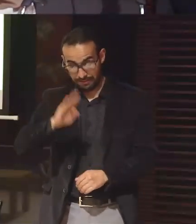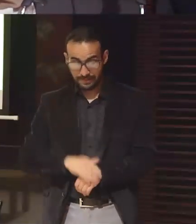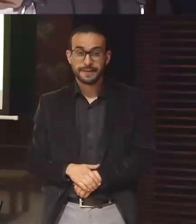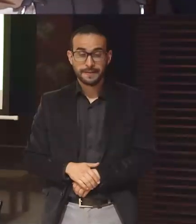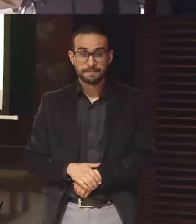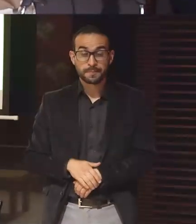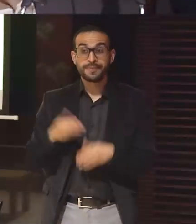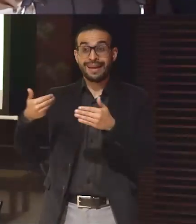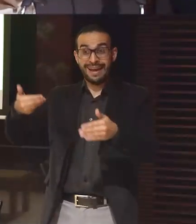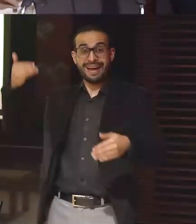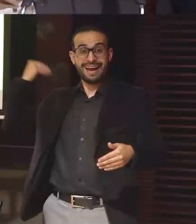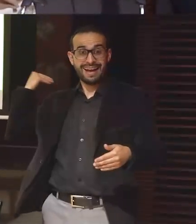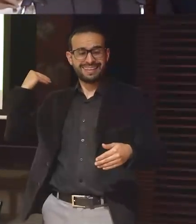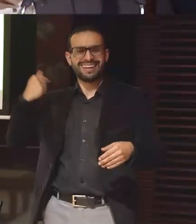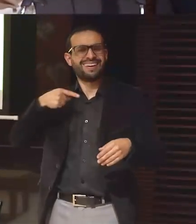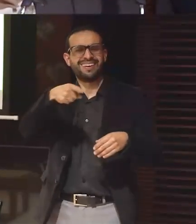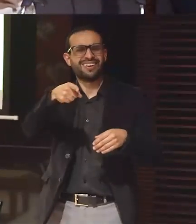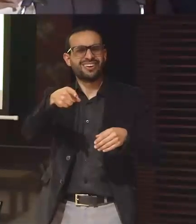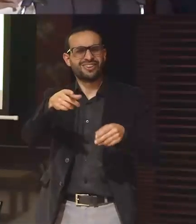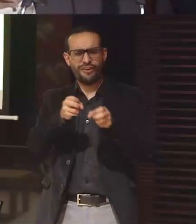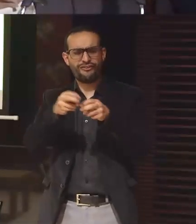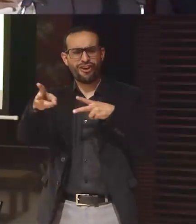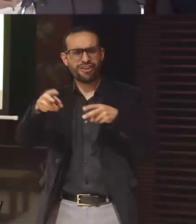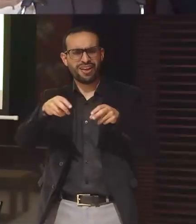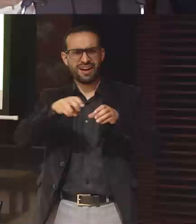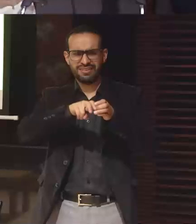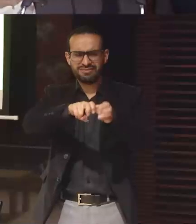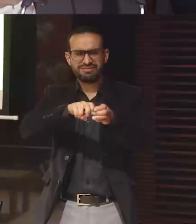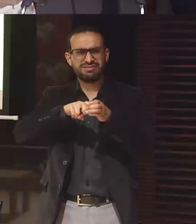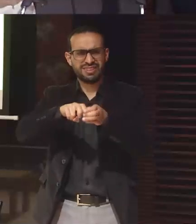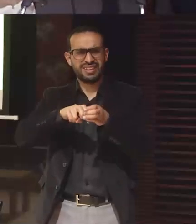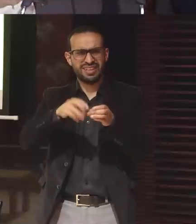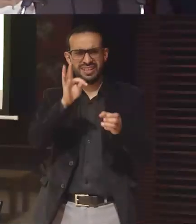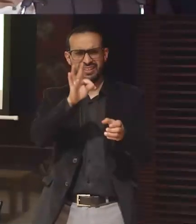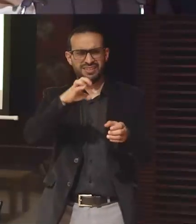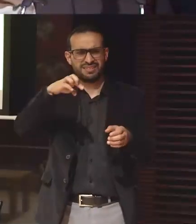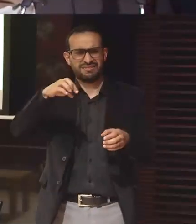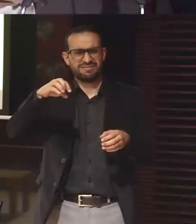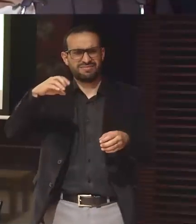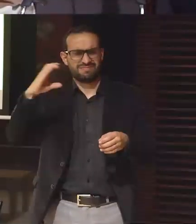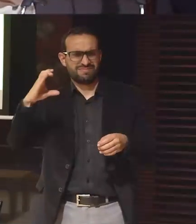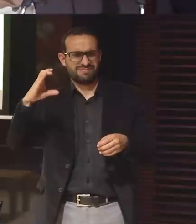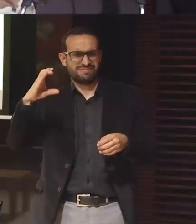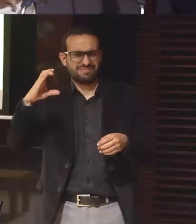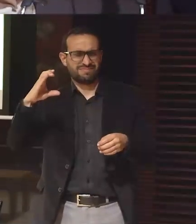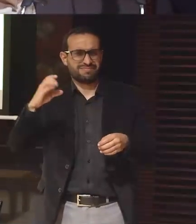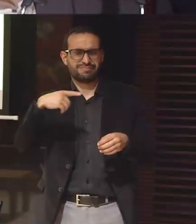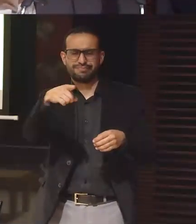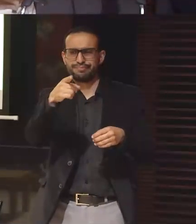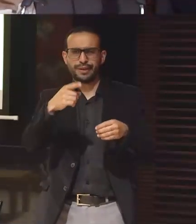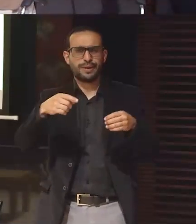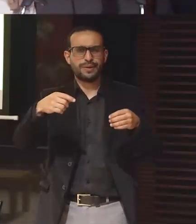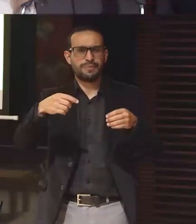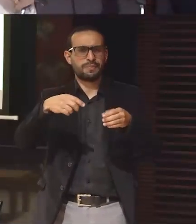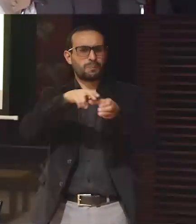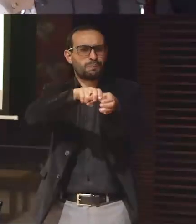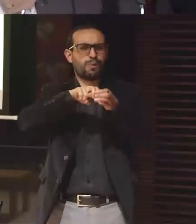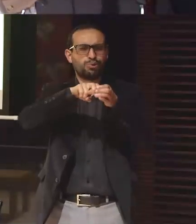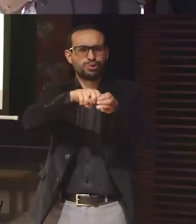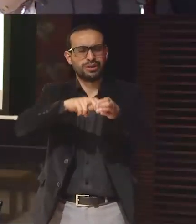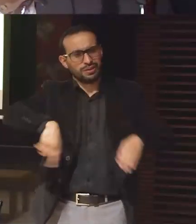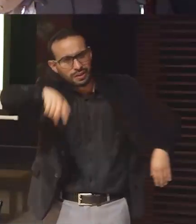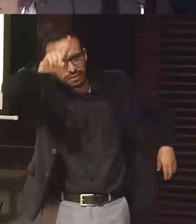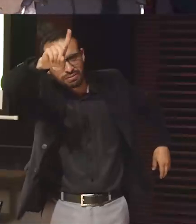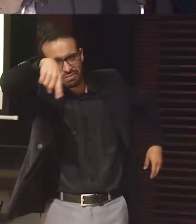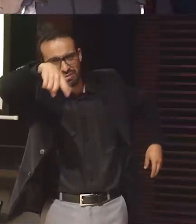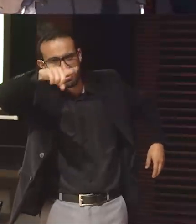flota. ¿Cuál era la flota de esa época? Esa flota se llamaba el TPC, el transporte público colectivo, que ustedes conocían como los buses de antes, que uno sacaba la